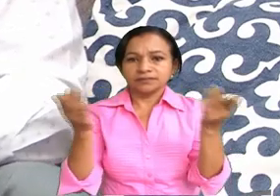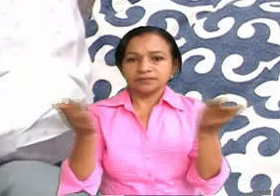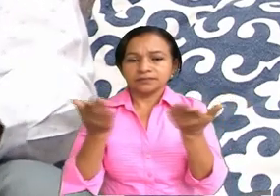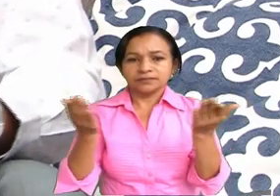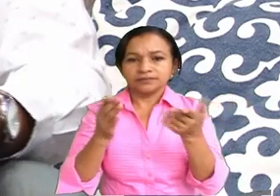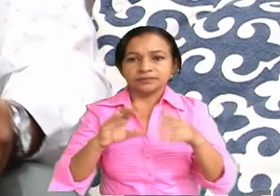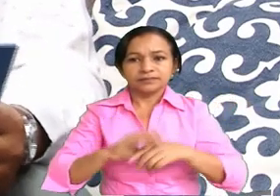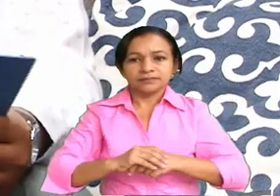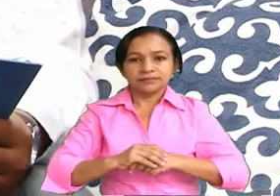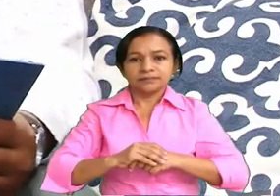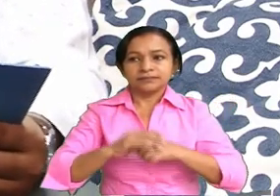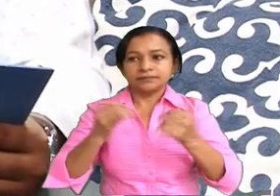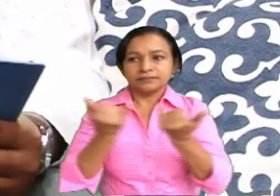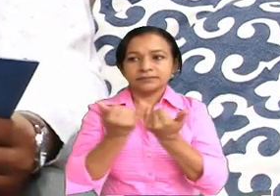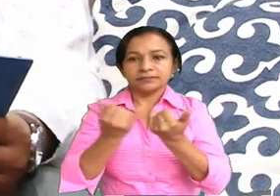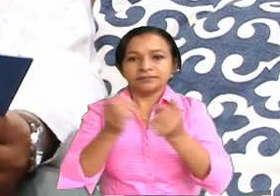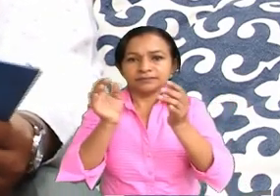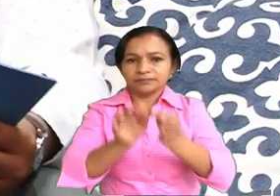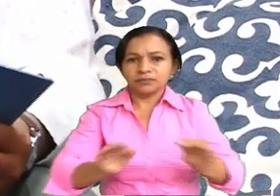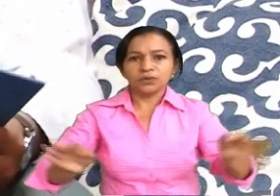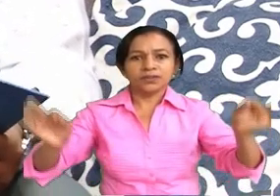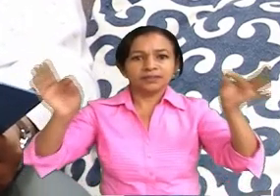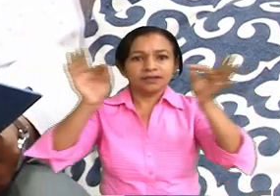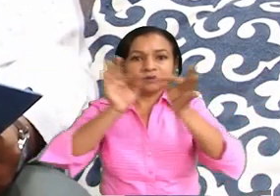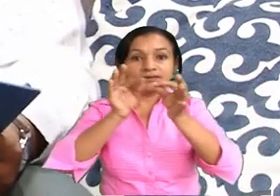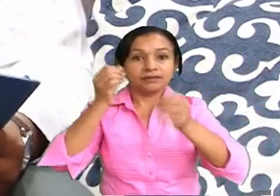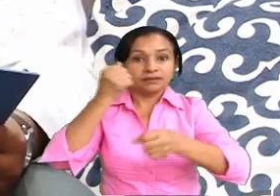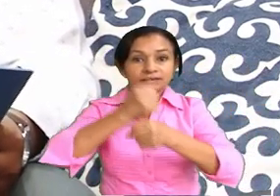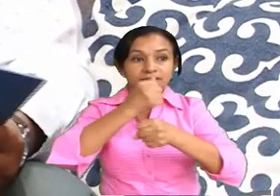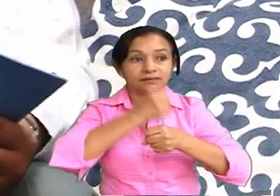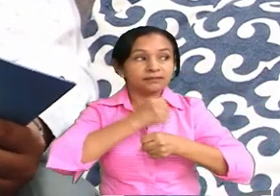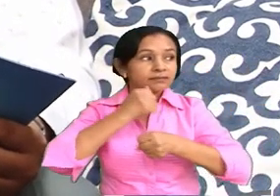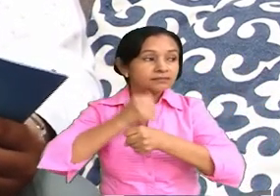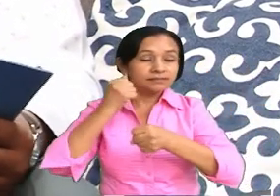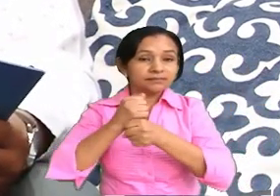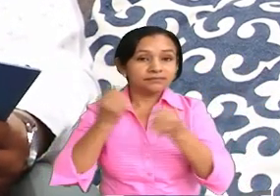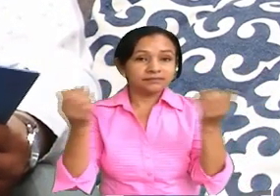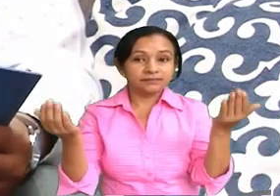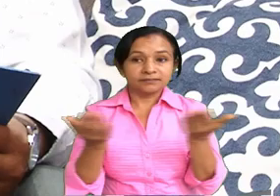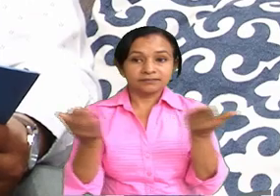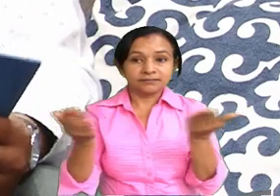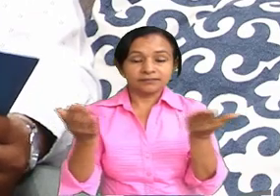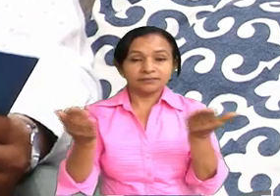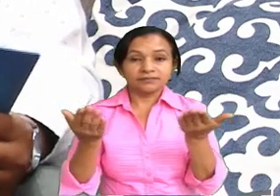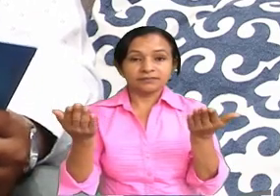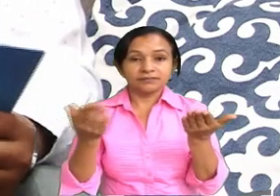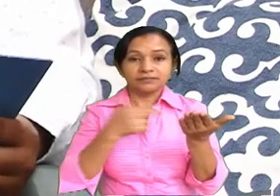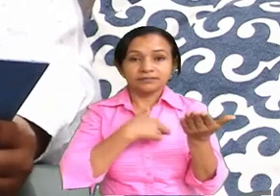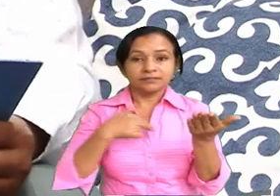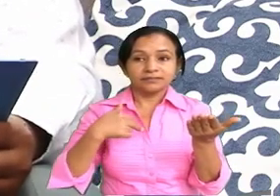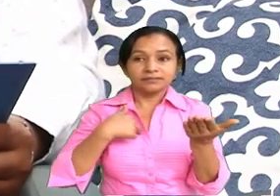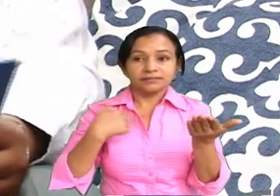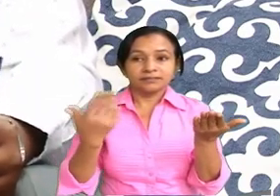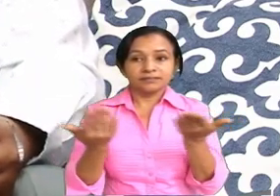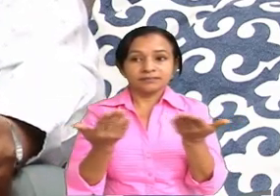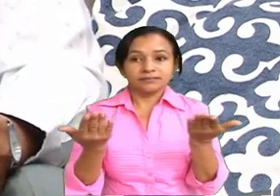con otras personas. ¿Cuán importante es este factor para la eliminación de la discriminación racial y cuánto se avanza en esta